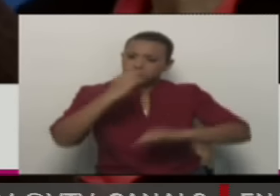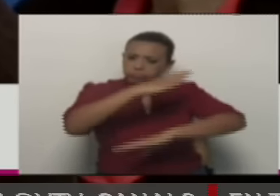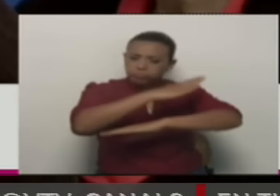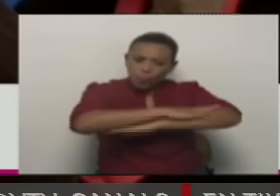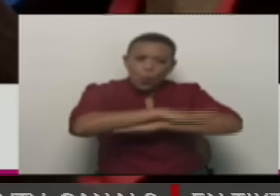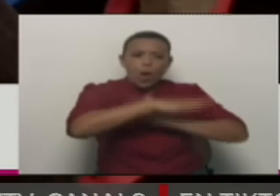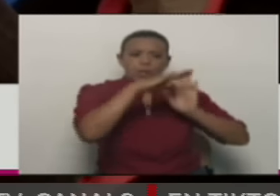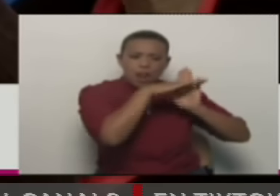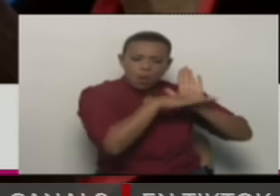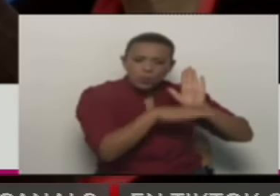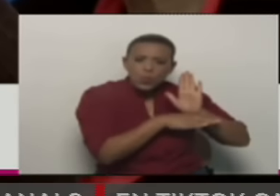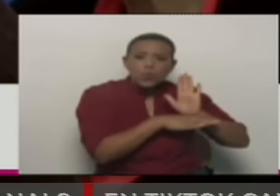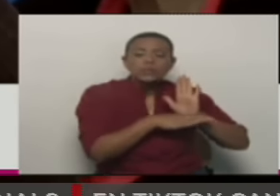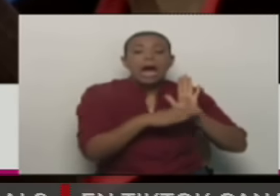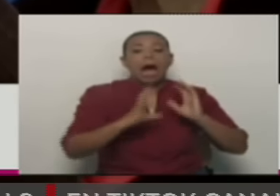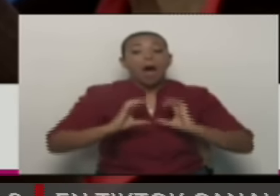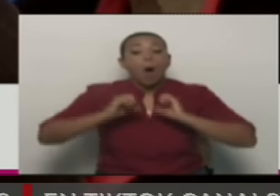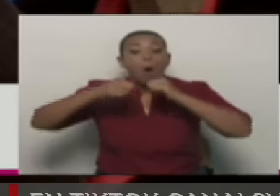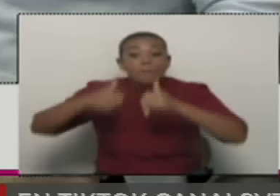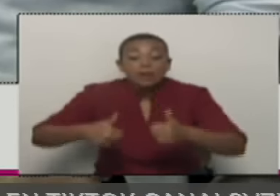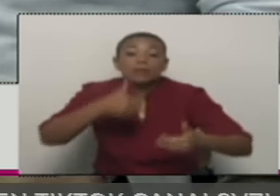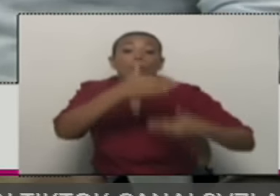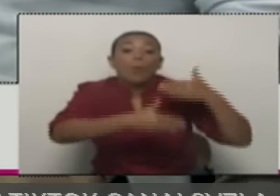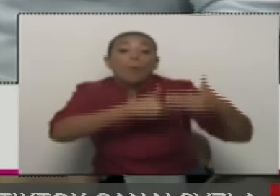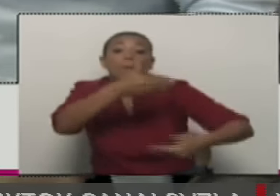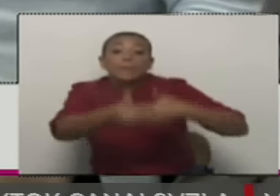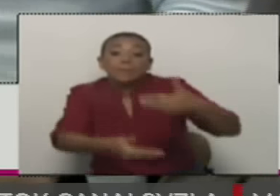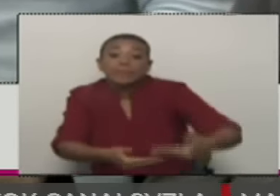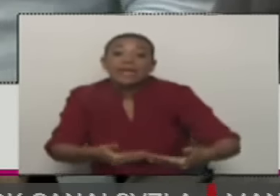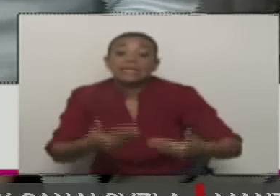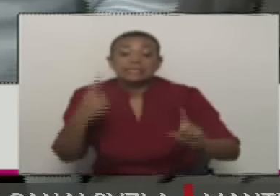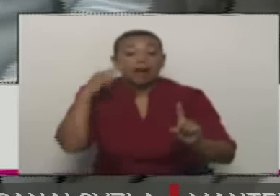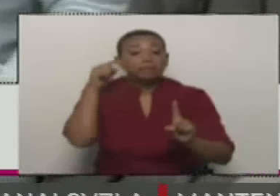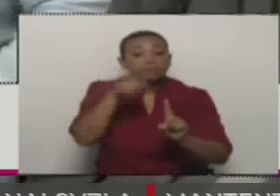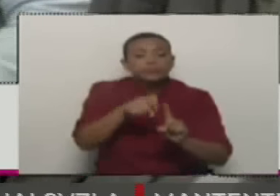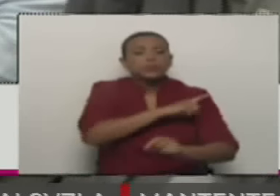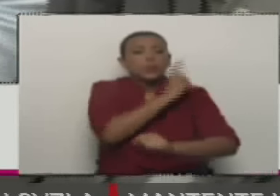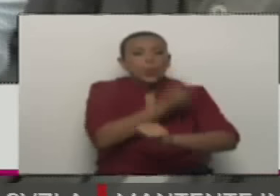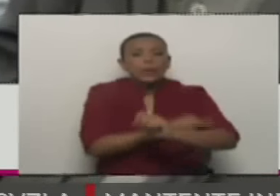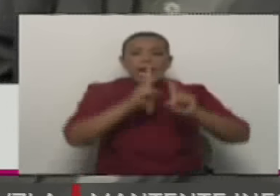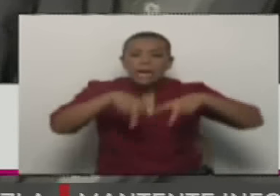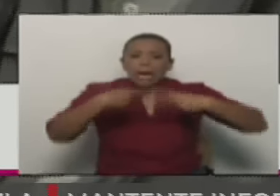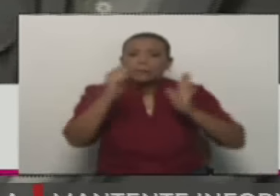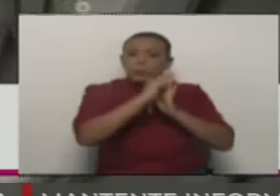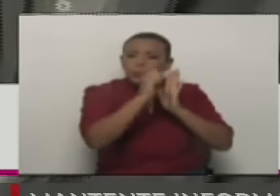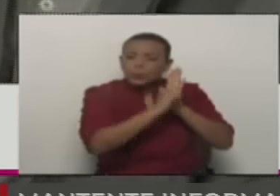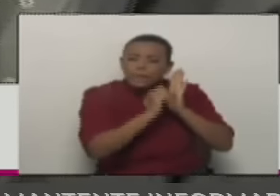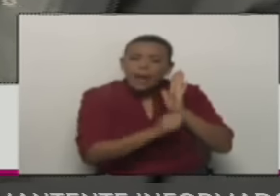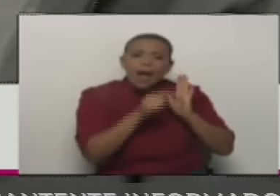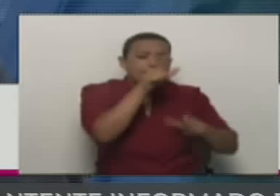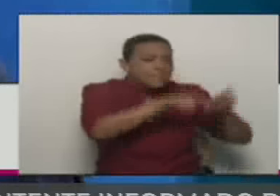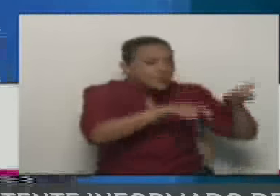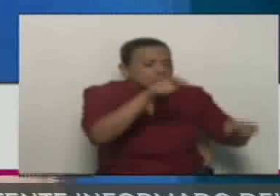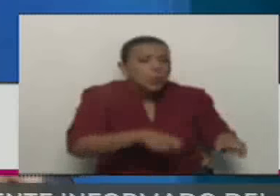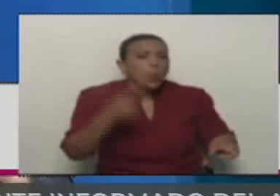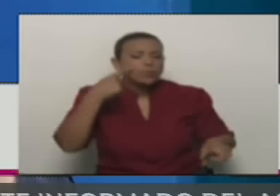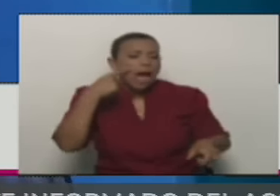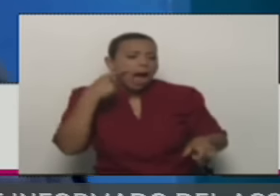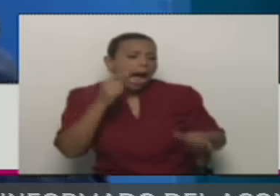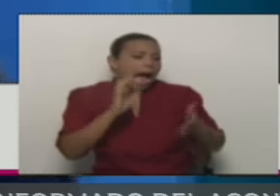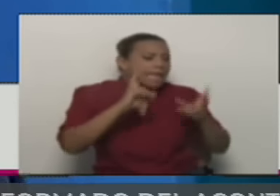ideológica, se arrancara un proceso que con fuerza removiera los cimientos que haya que